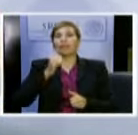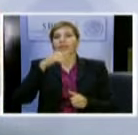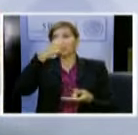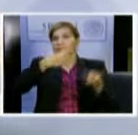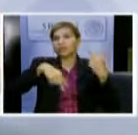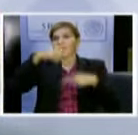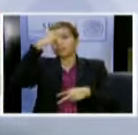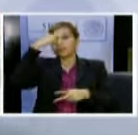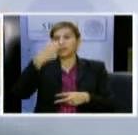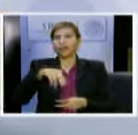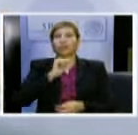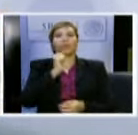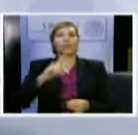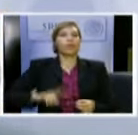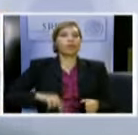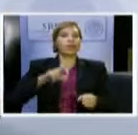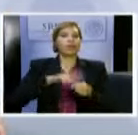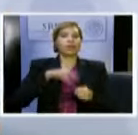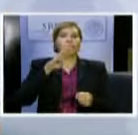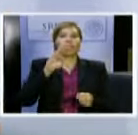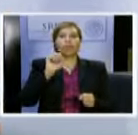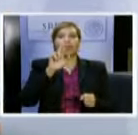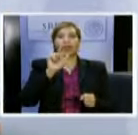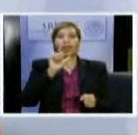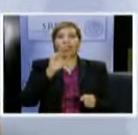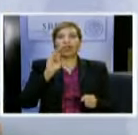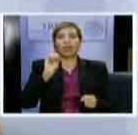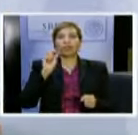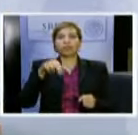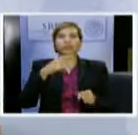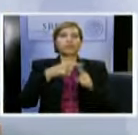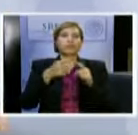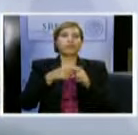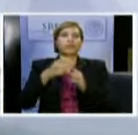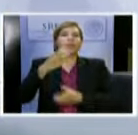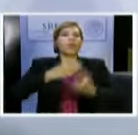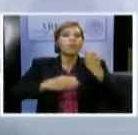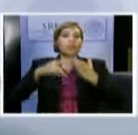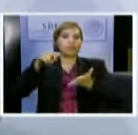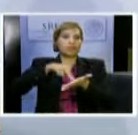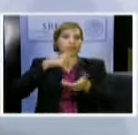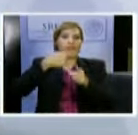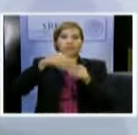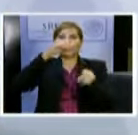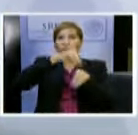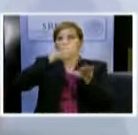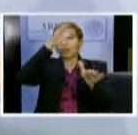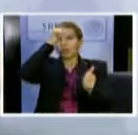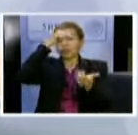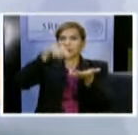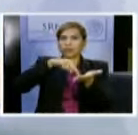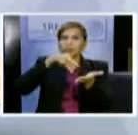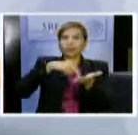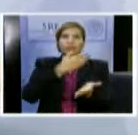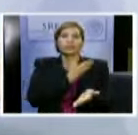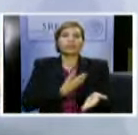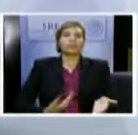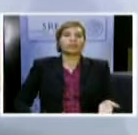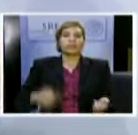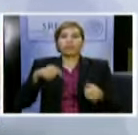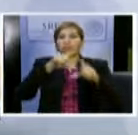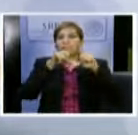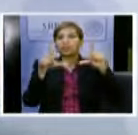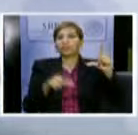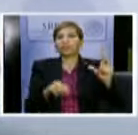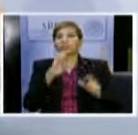gobernador Brown viene a México con delegaciones importantes de comercio y se firman varios acuerdos. Y el señor presidente de la República,